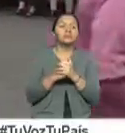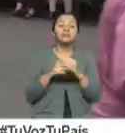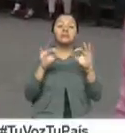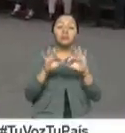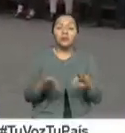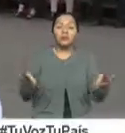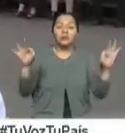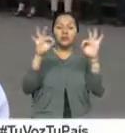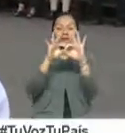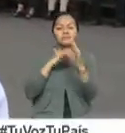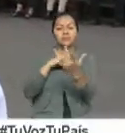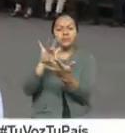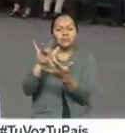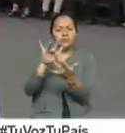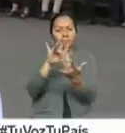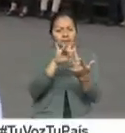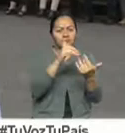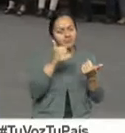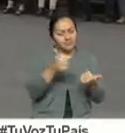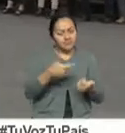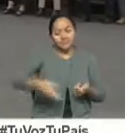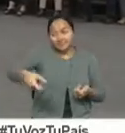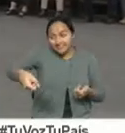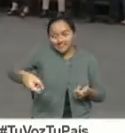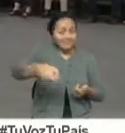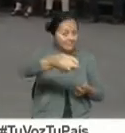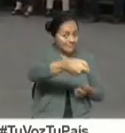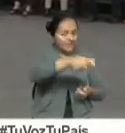importante ese contacto con el pueblo porque es allí donde se va